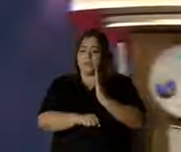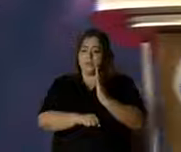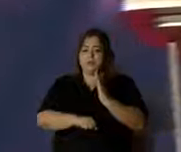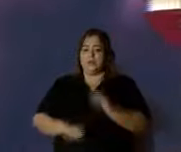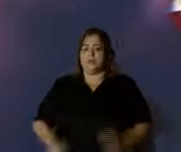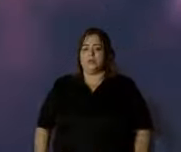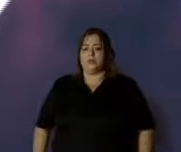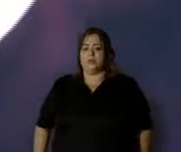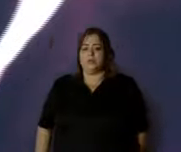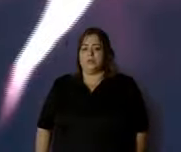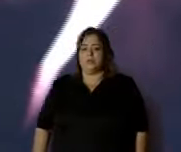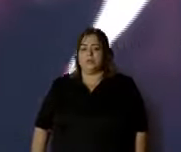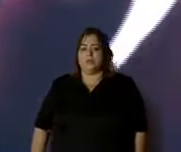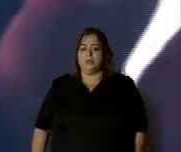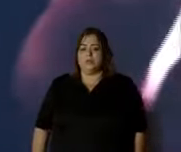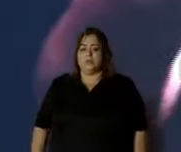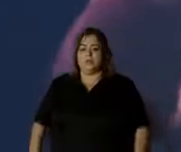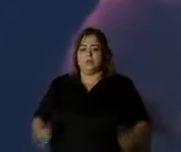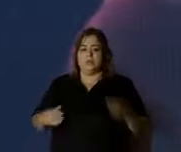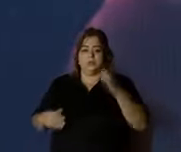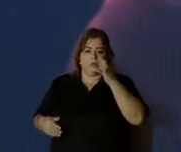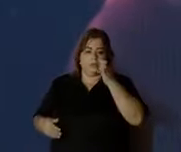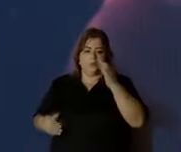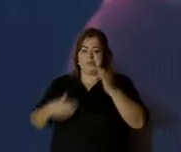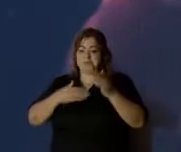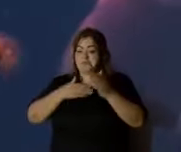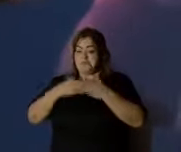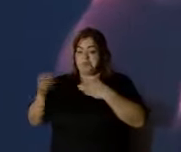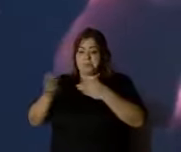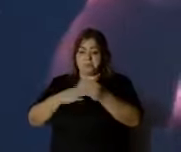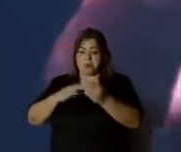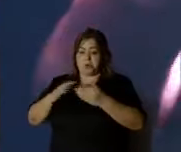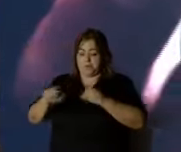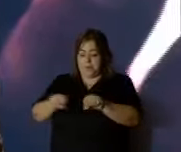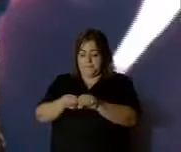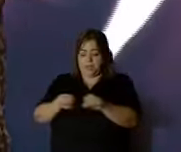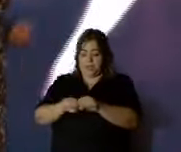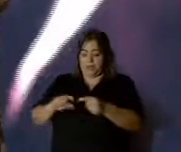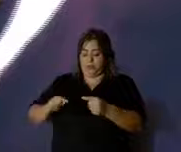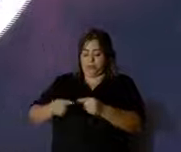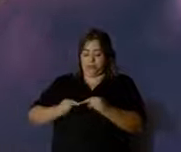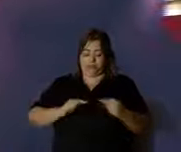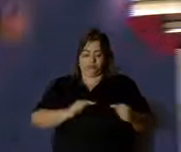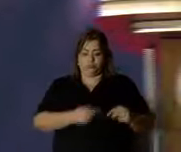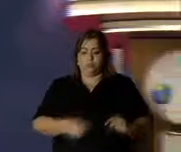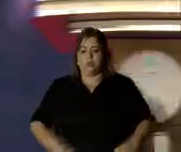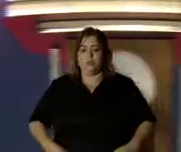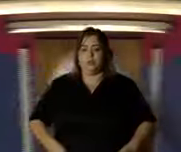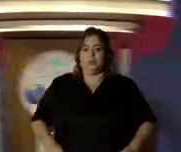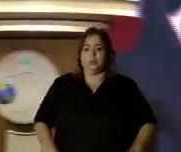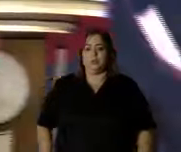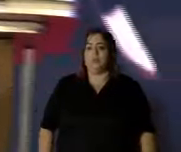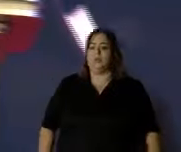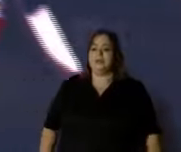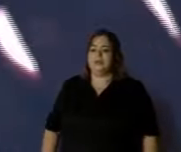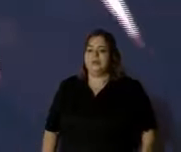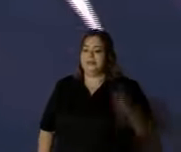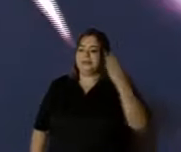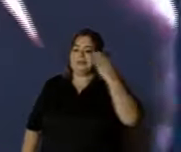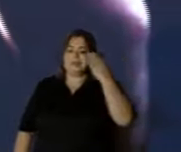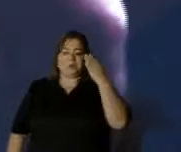Aunque te digan que tienes clavos, ¿qué es lo que dicen? Espuelones. Y cuando, mire, eso está de moda, y que los espuelones. Yo nunca he jugado gallo, esa era